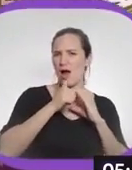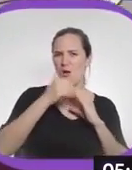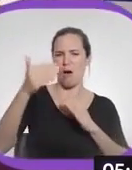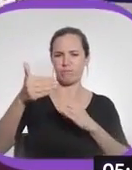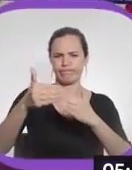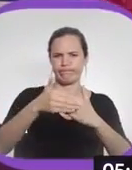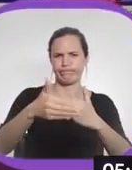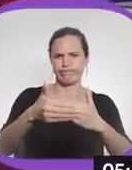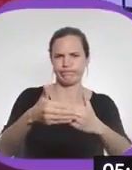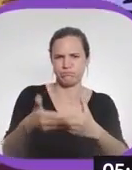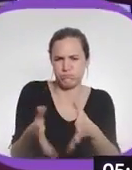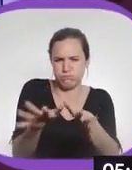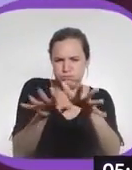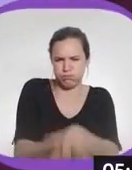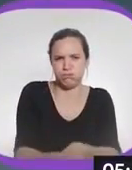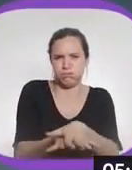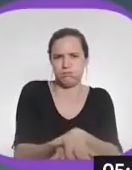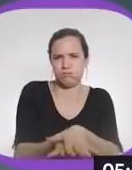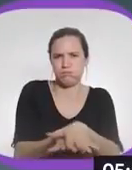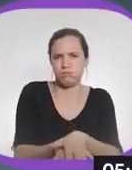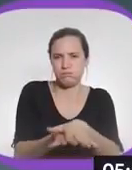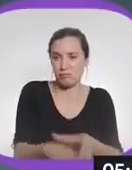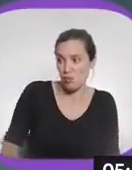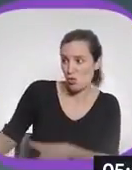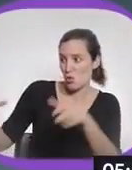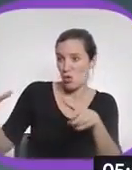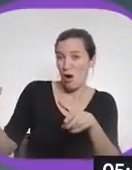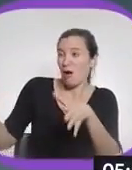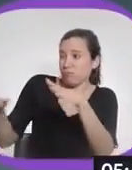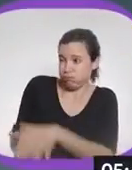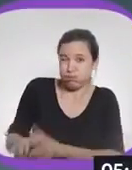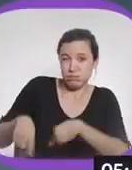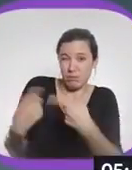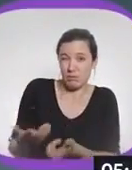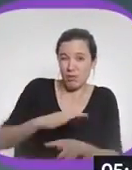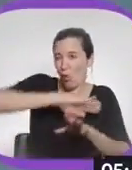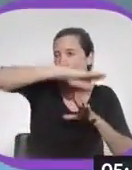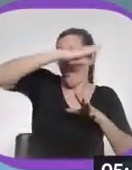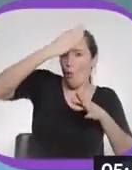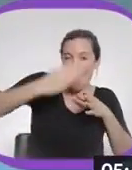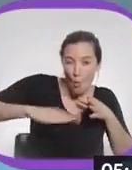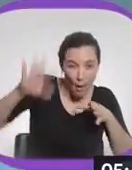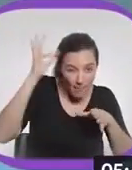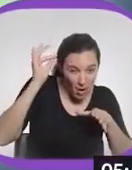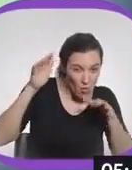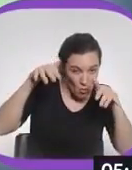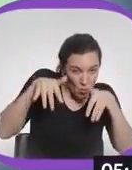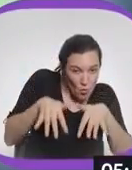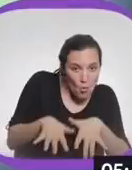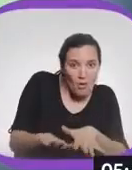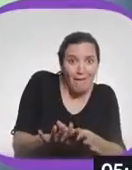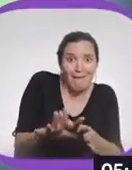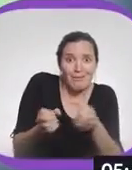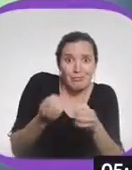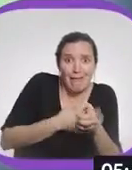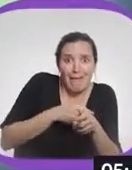ciudad. Todas las tuberías colapsaron. La represa Dimsdale está a punto de quebrarse y desatar una ola gigante de pelo. ¡Ay no! ¡Están